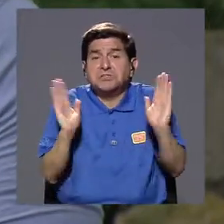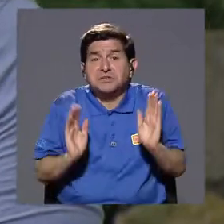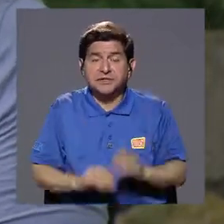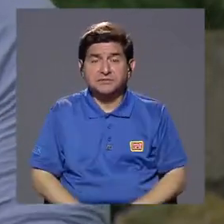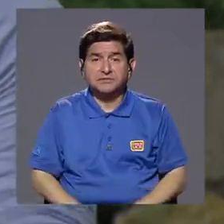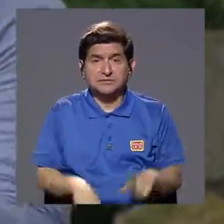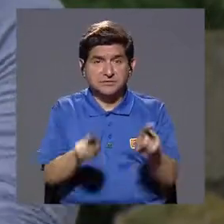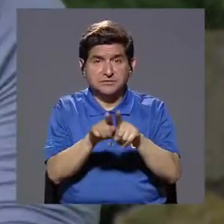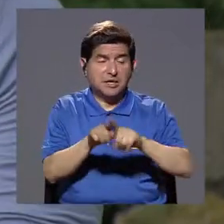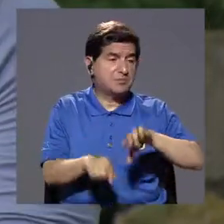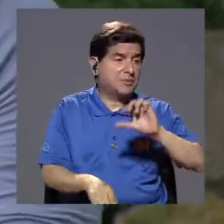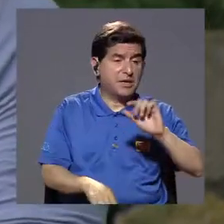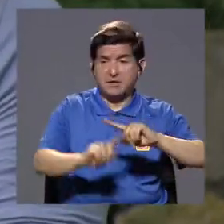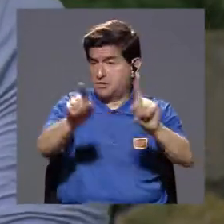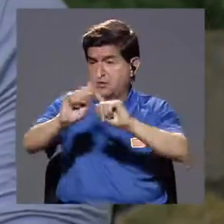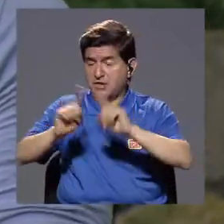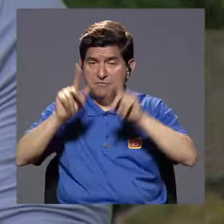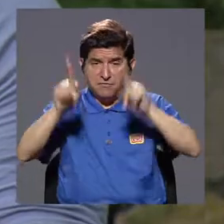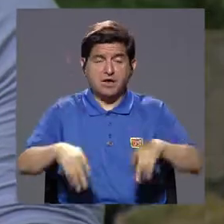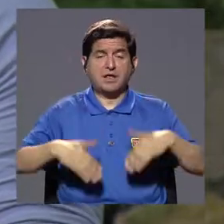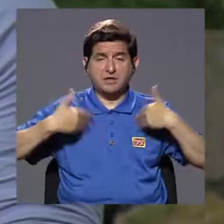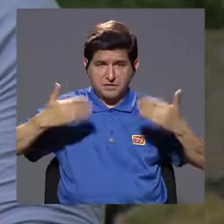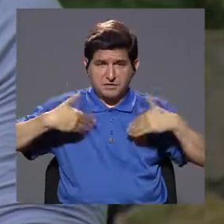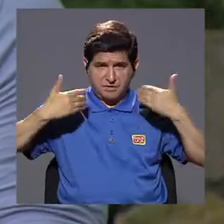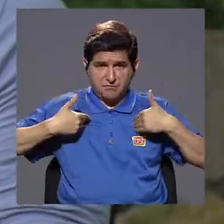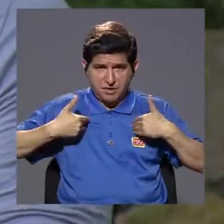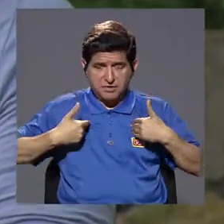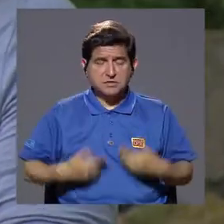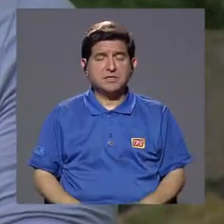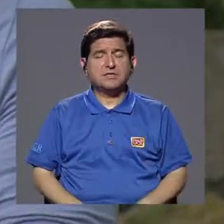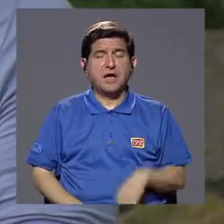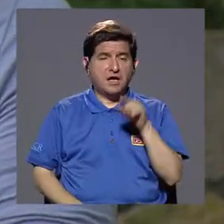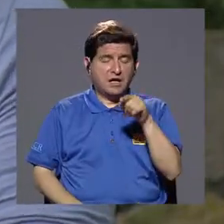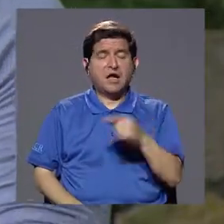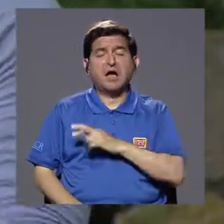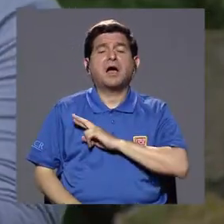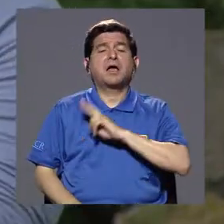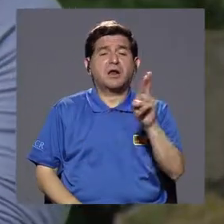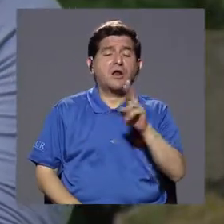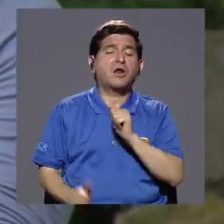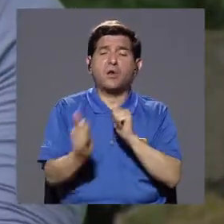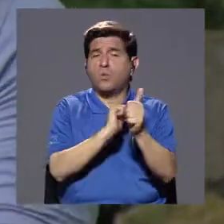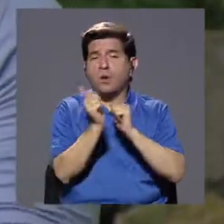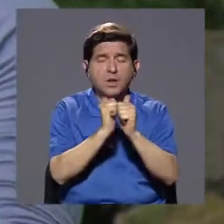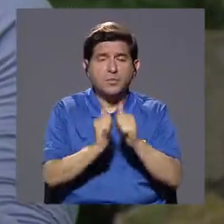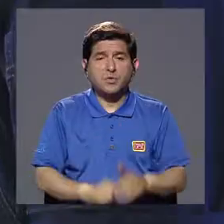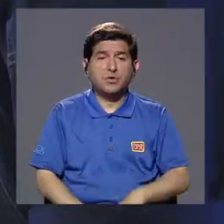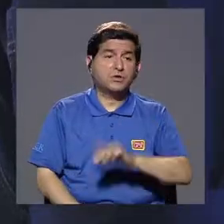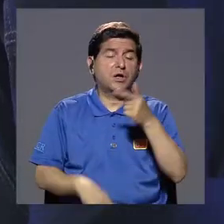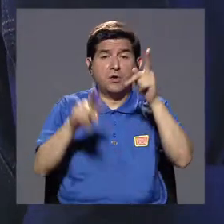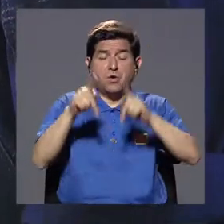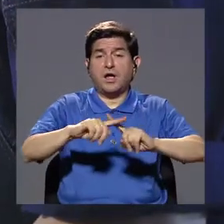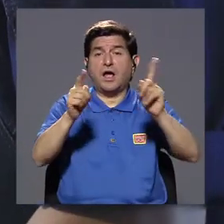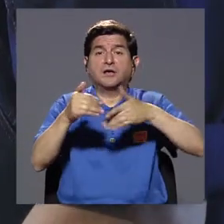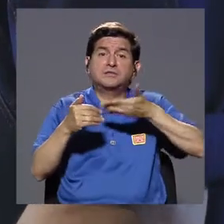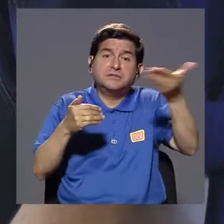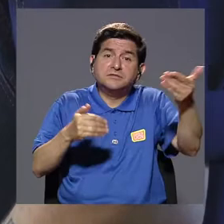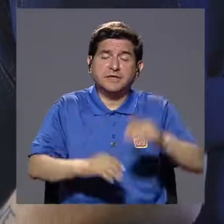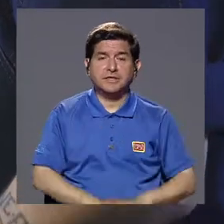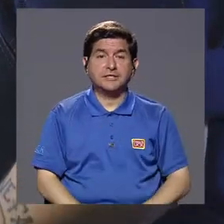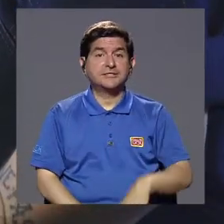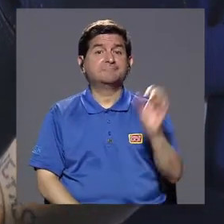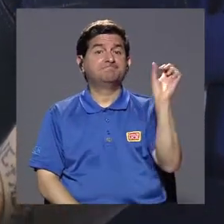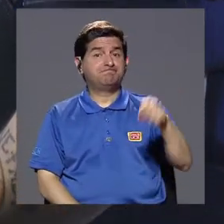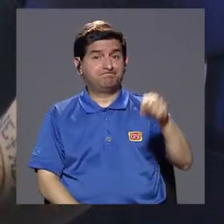que también verdad para muchas personas su felicidad y la pueden encontrar en la región o en los deportes otras personas en otras